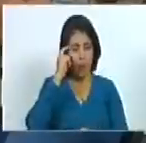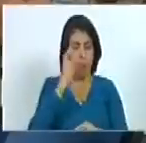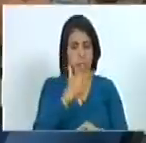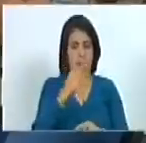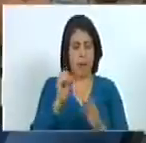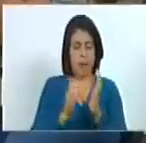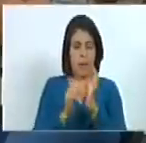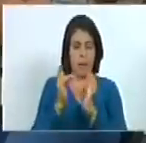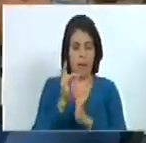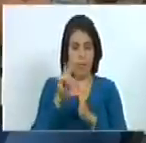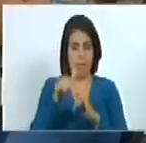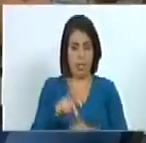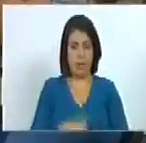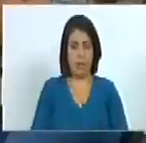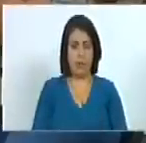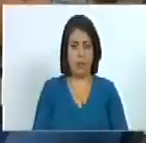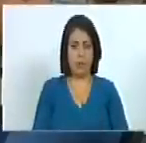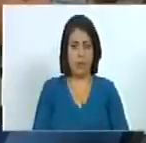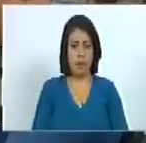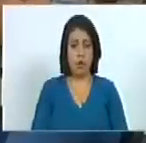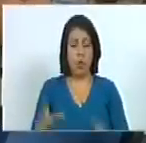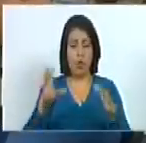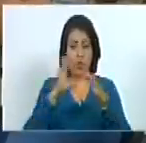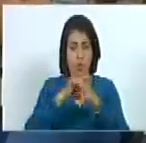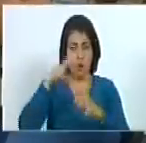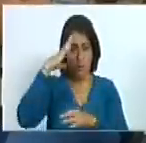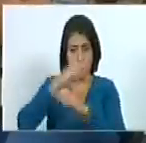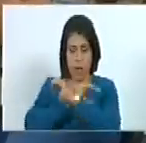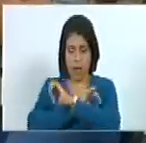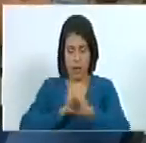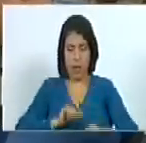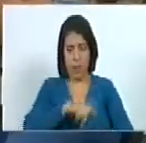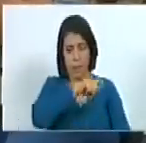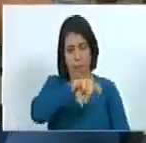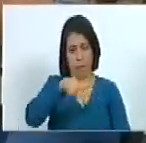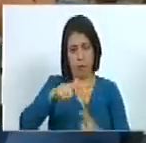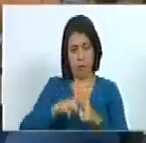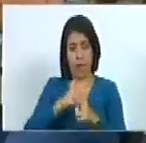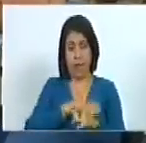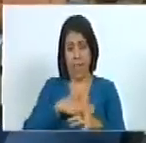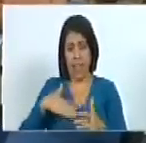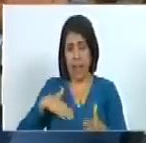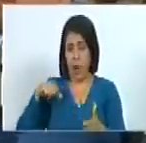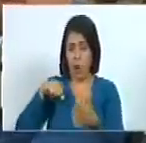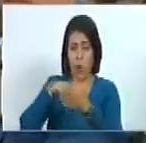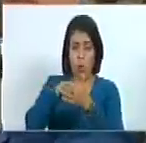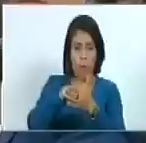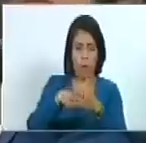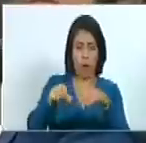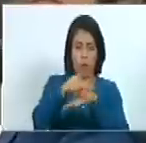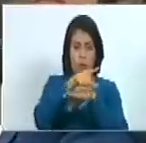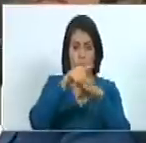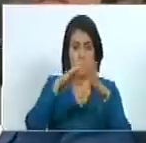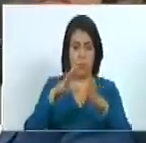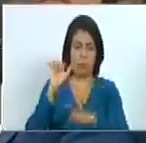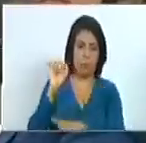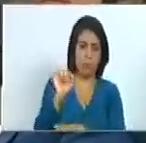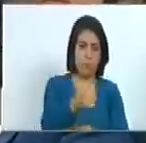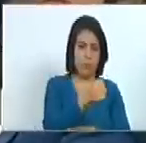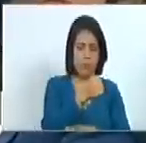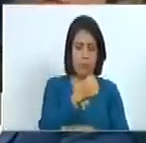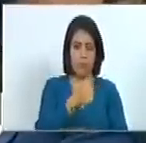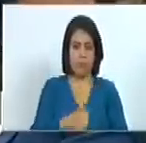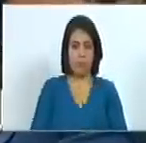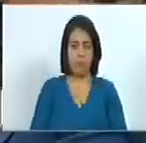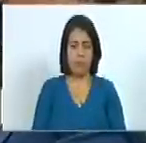abril, en unión cívico-militar, ese intento fallido de golpe de Estado fuera derrotado.